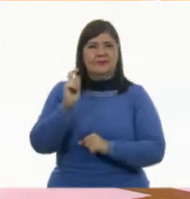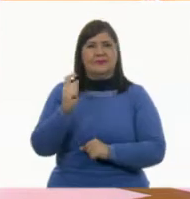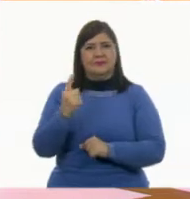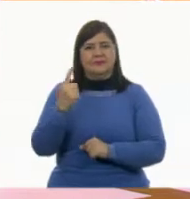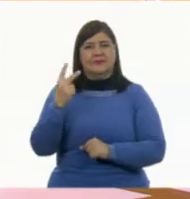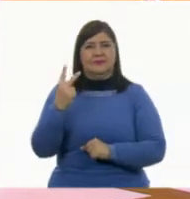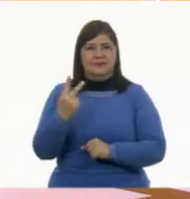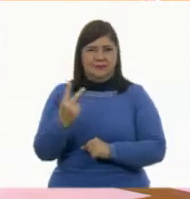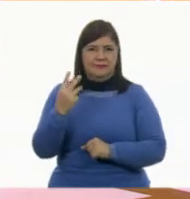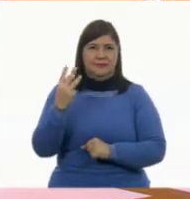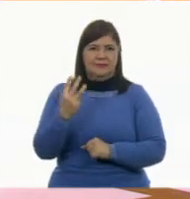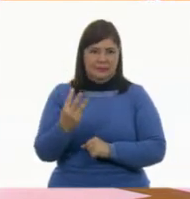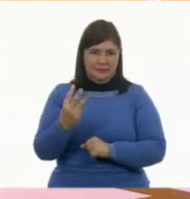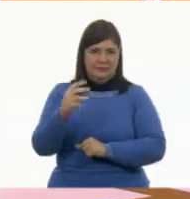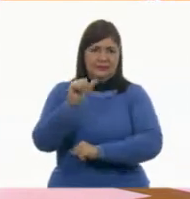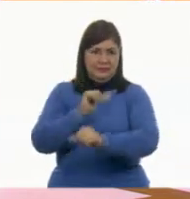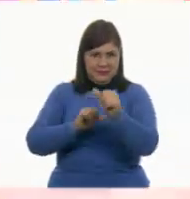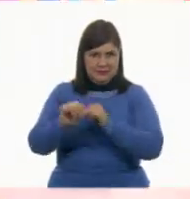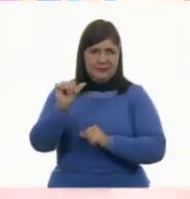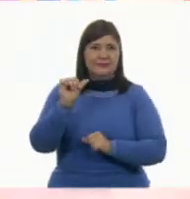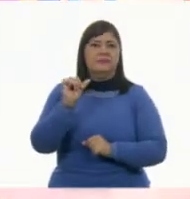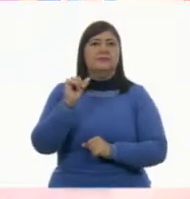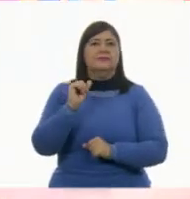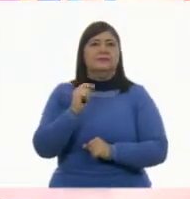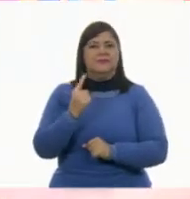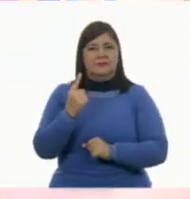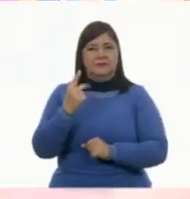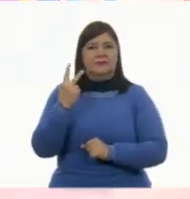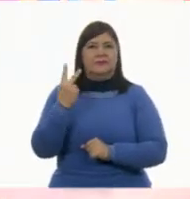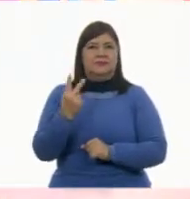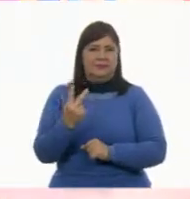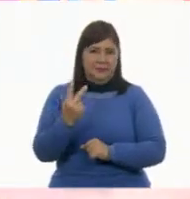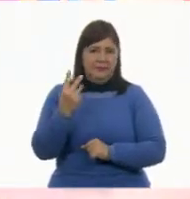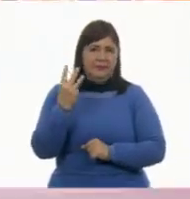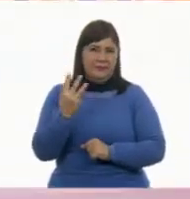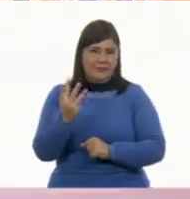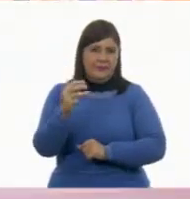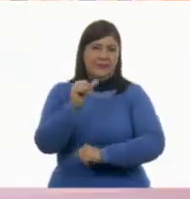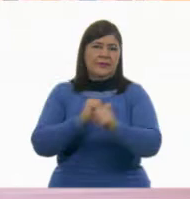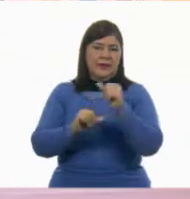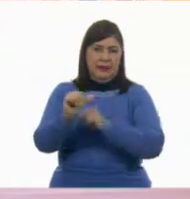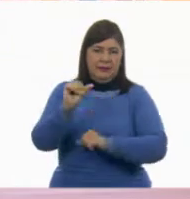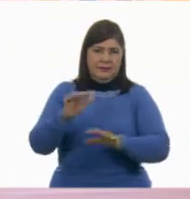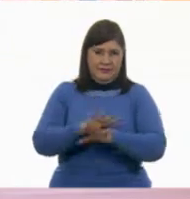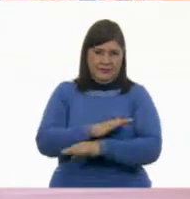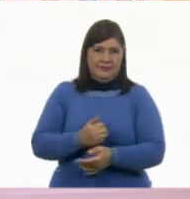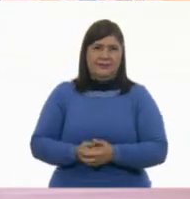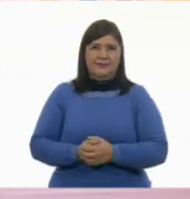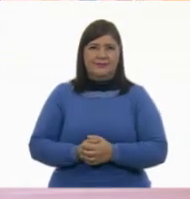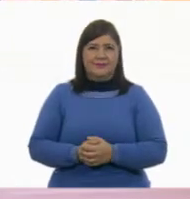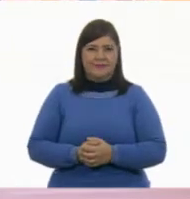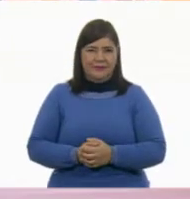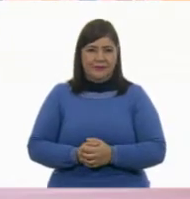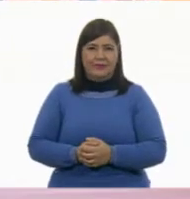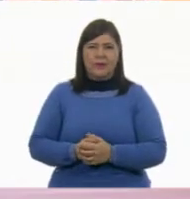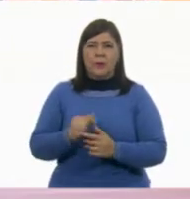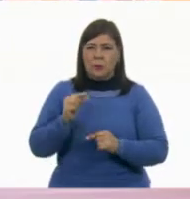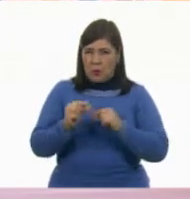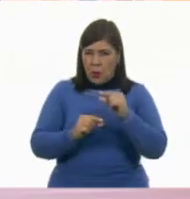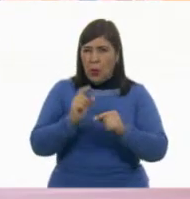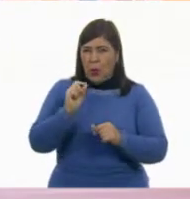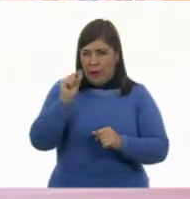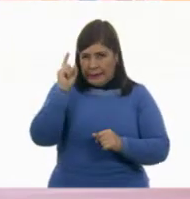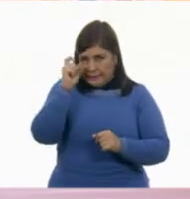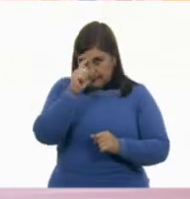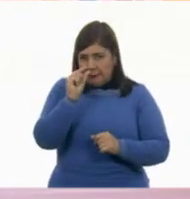cambio. 1, 2, 3, cambio. Y 1, 2, 3, cambio. Un poquito complicado,